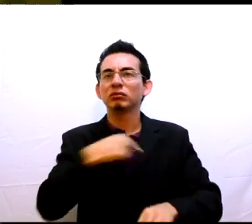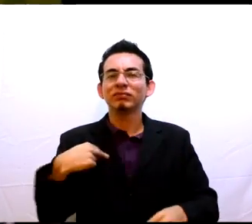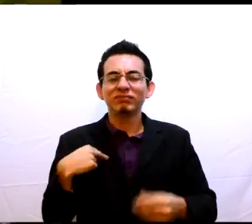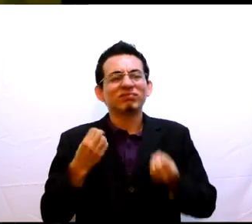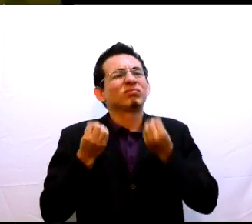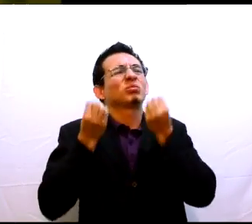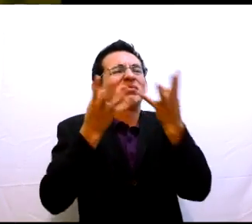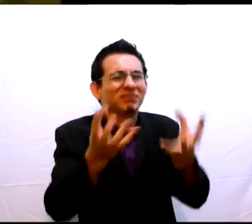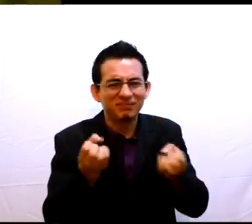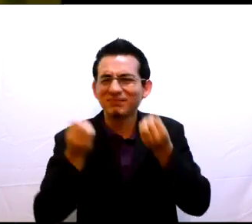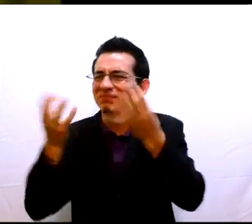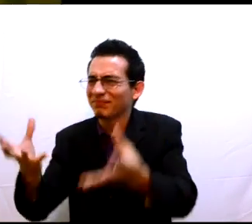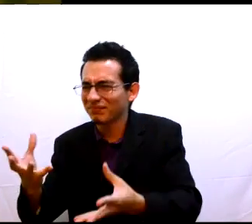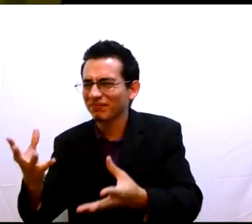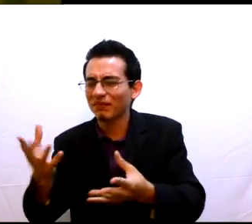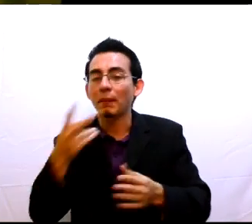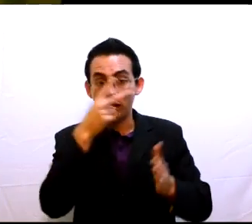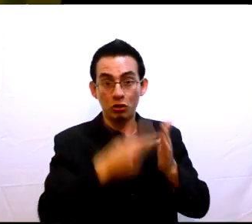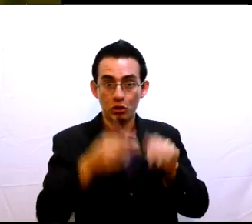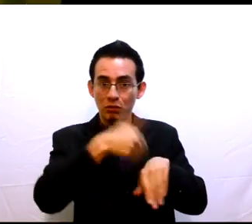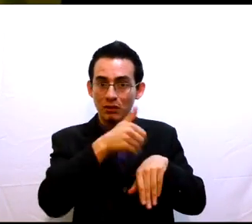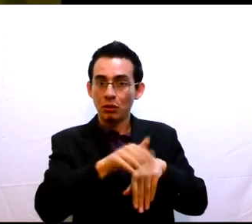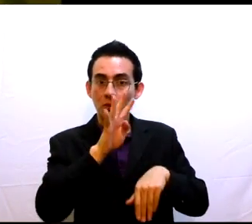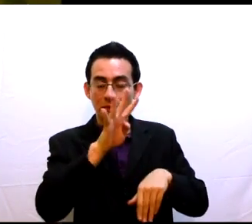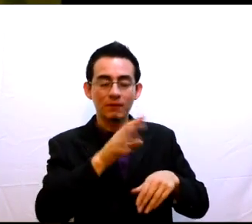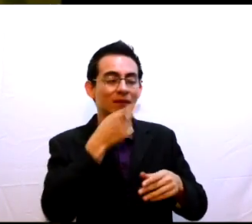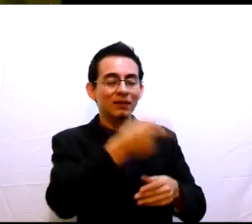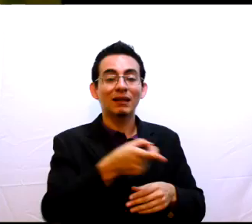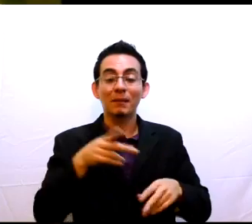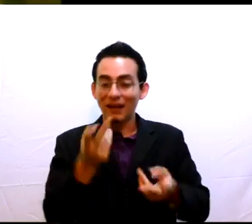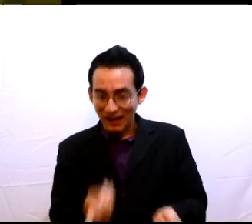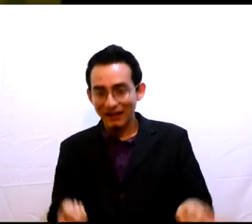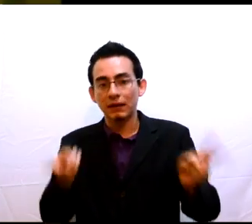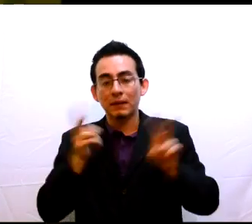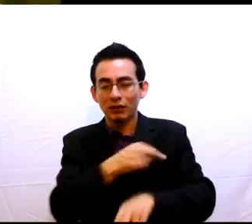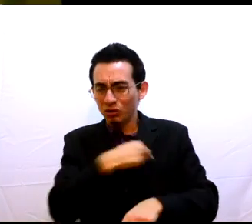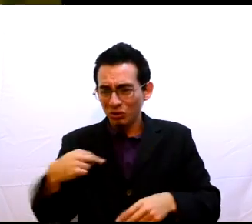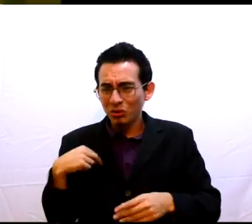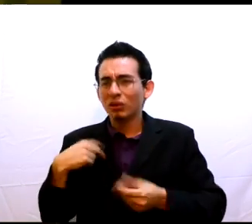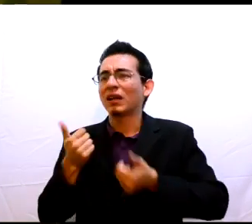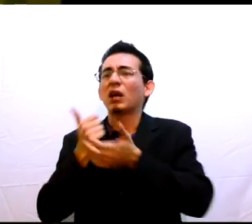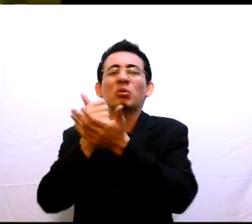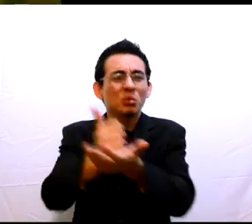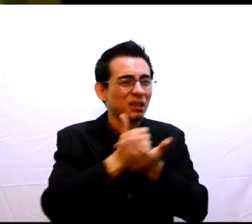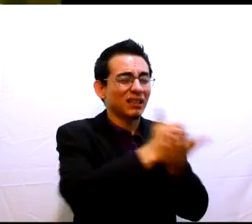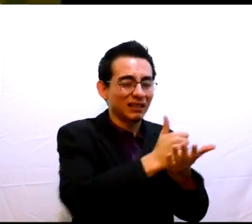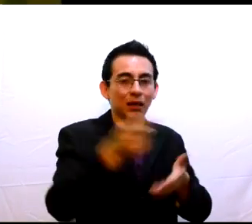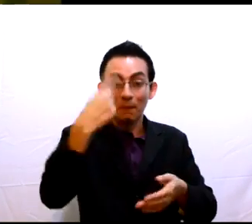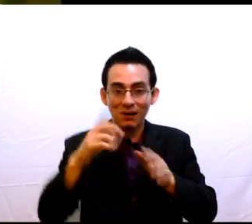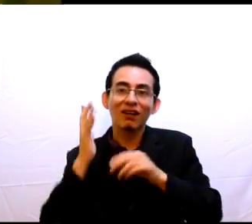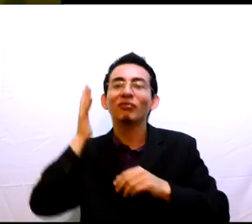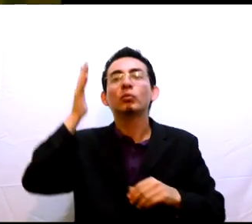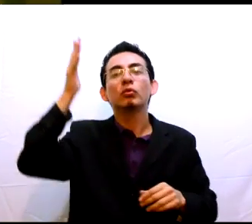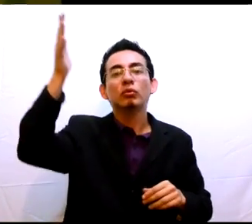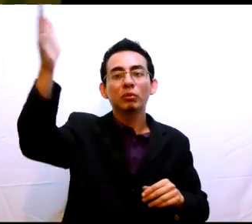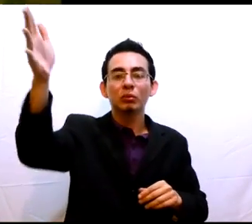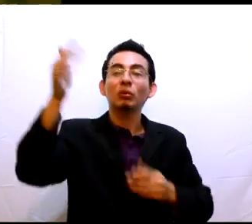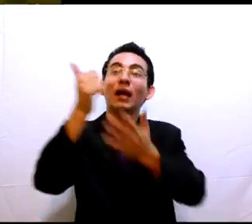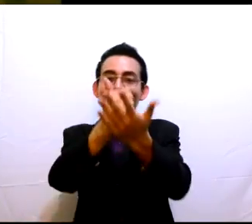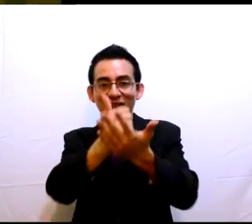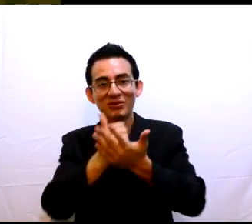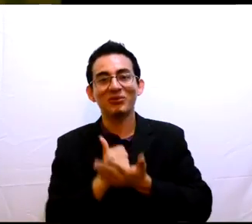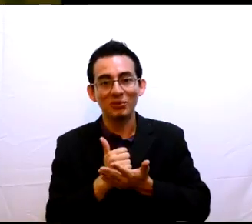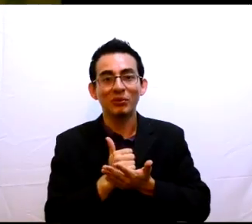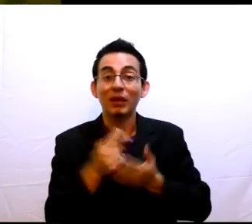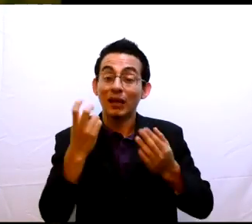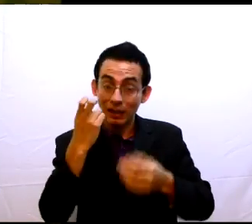generosos 19 atesorando para sí buen fundamento para lo porvenir que echen mano